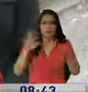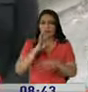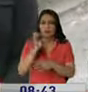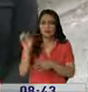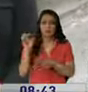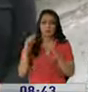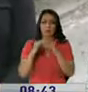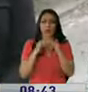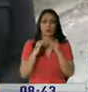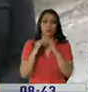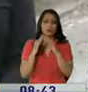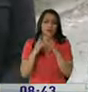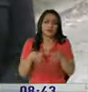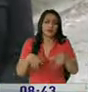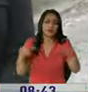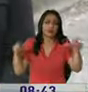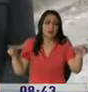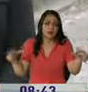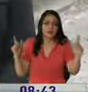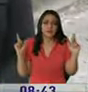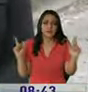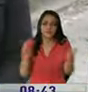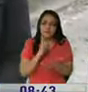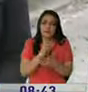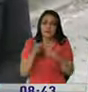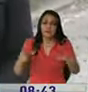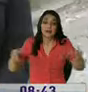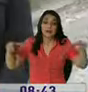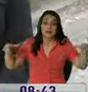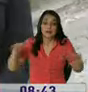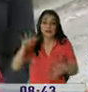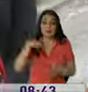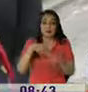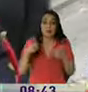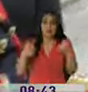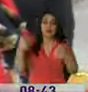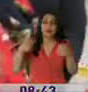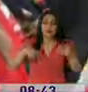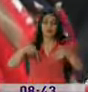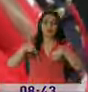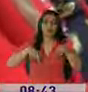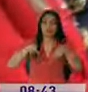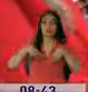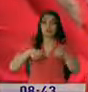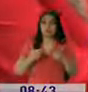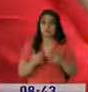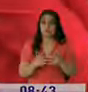400 conjuntos. O sea, es una población totalmente grande, más de 5.000 vehículos que circulan